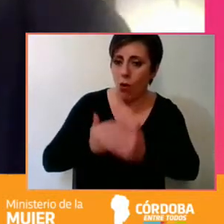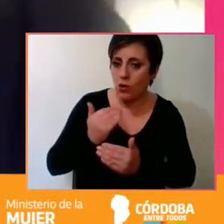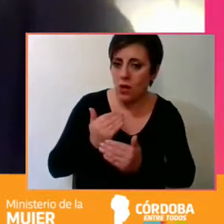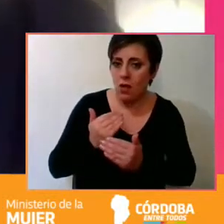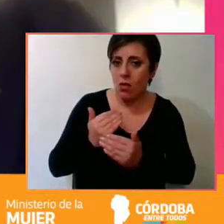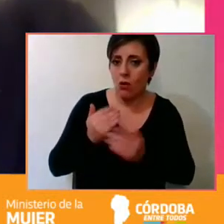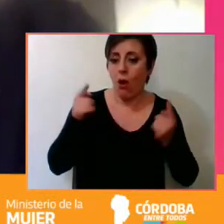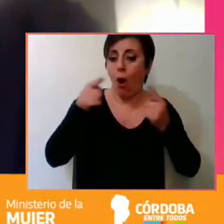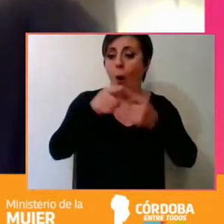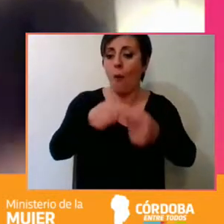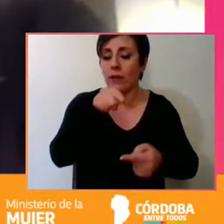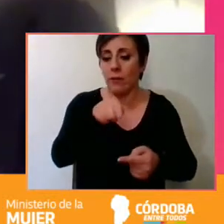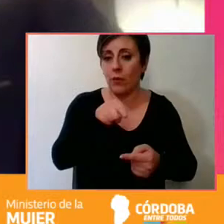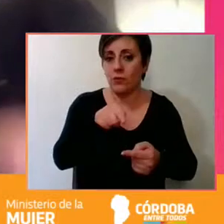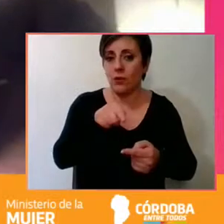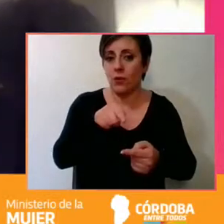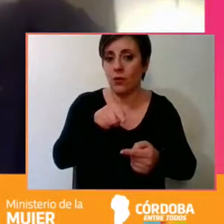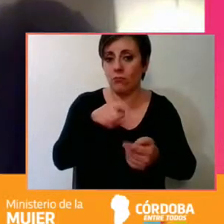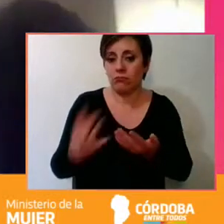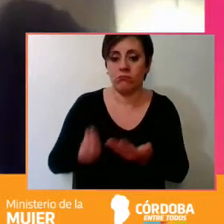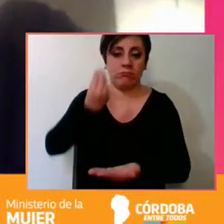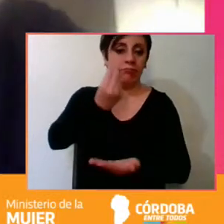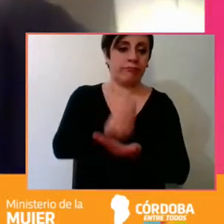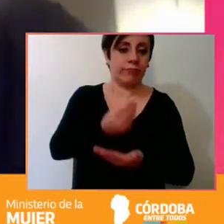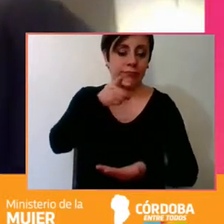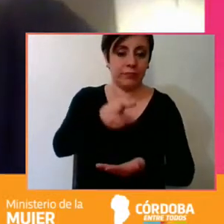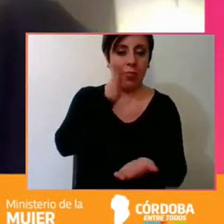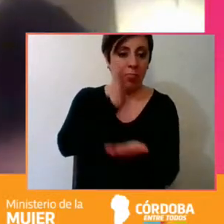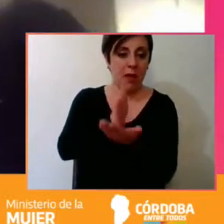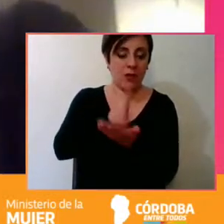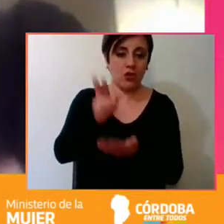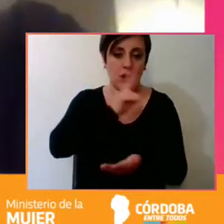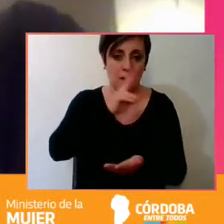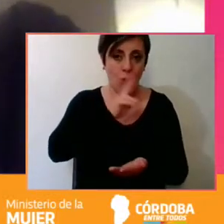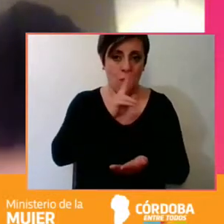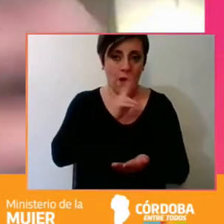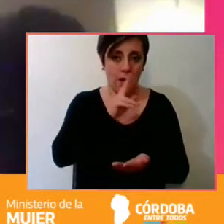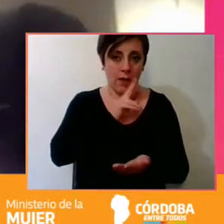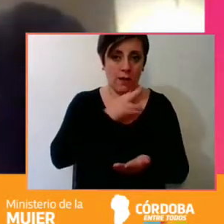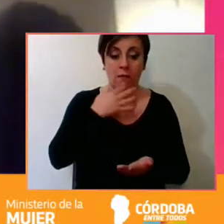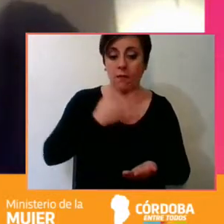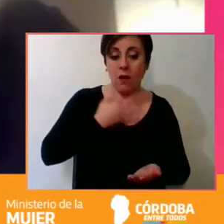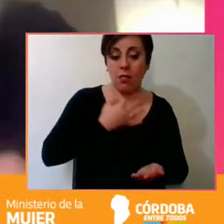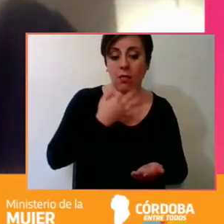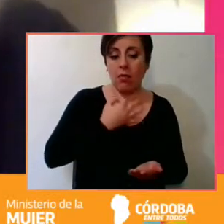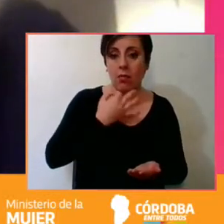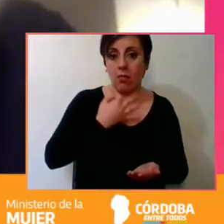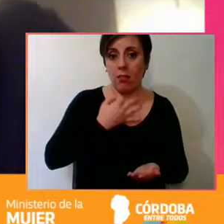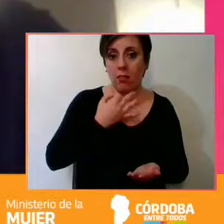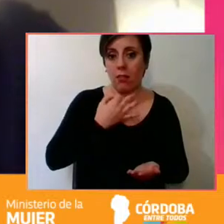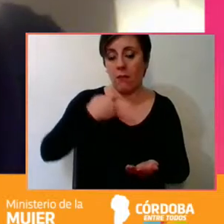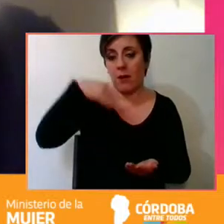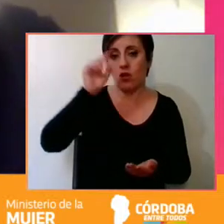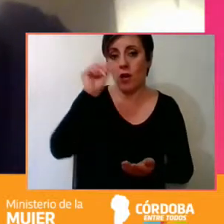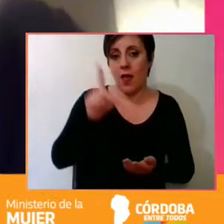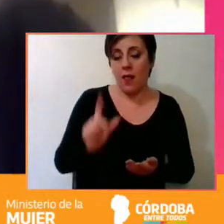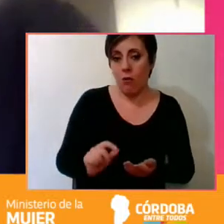dirigidas precisamente a eso, a restituir los derechos de la mujer. Y es verdad que nos podemos congratular que la mayoría de los países de la